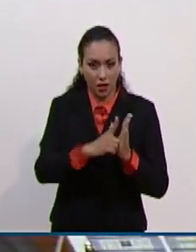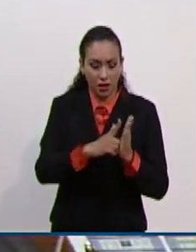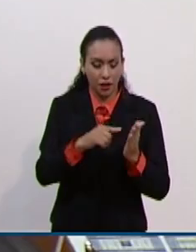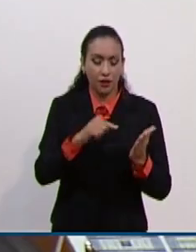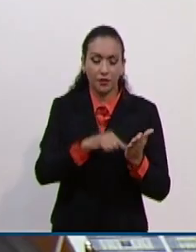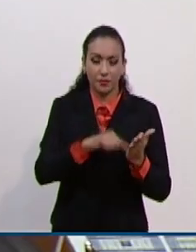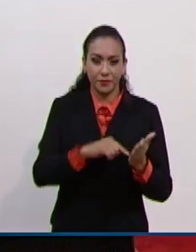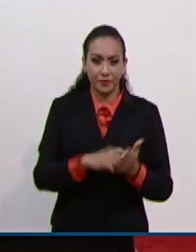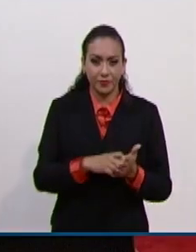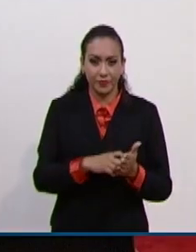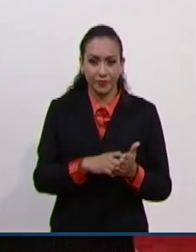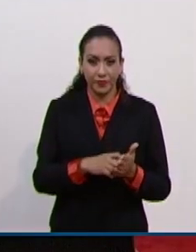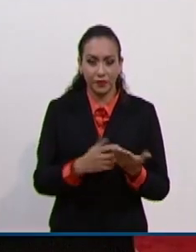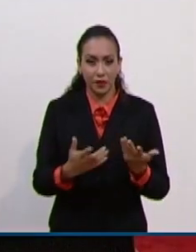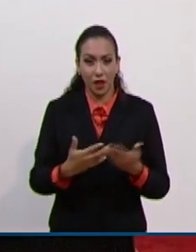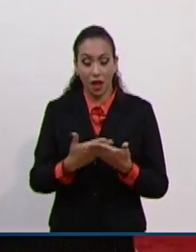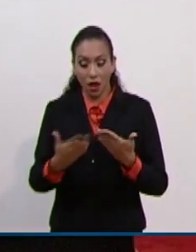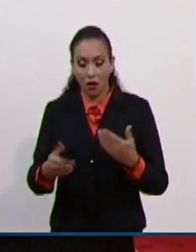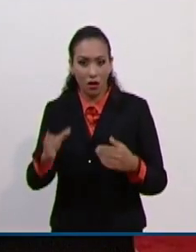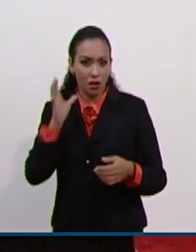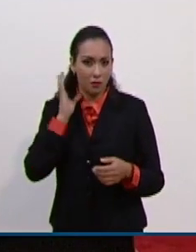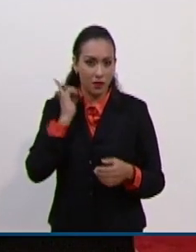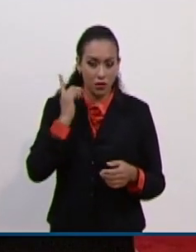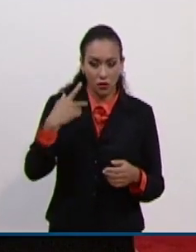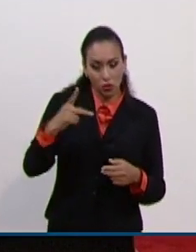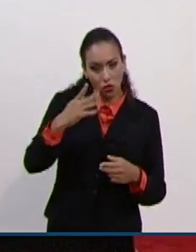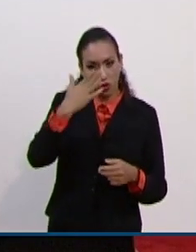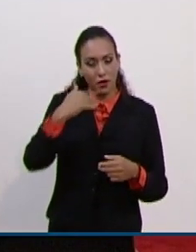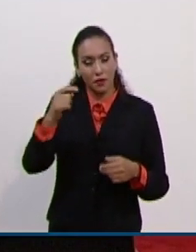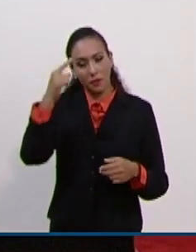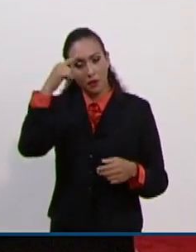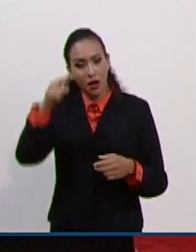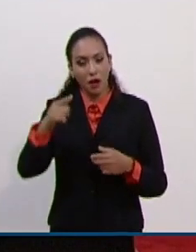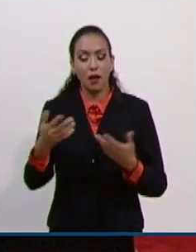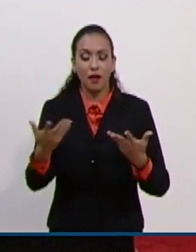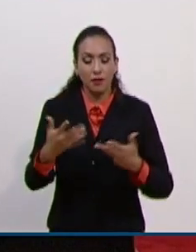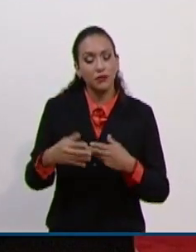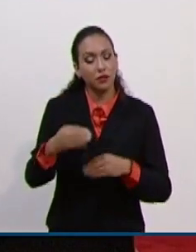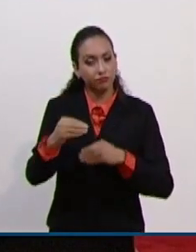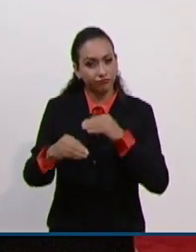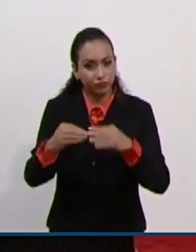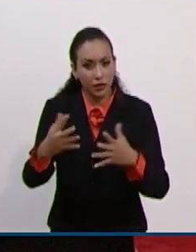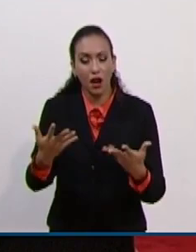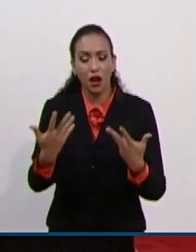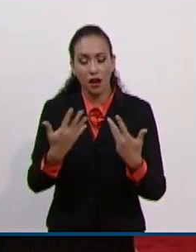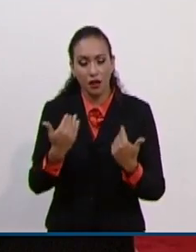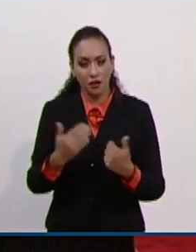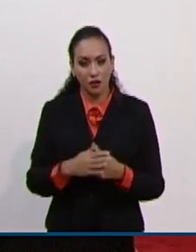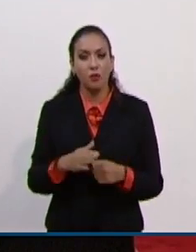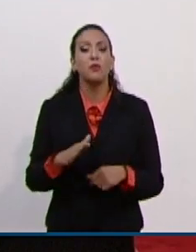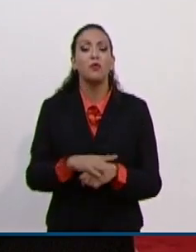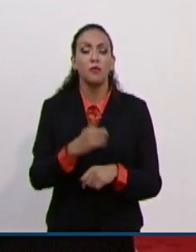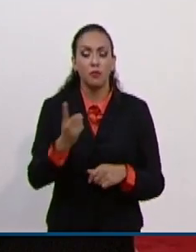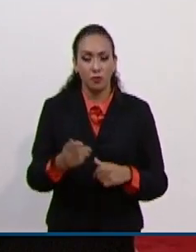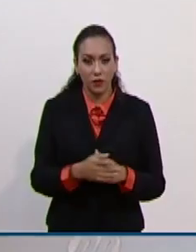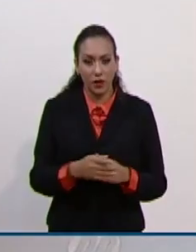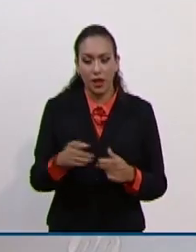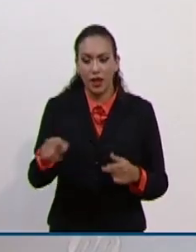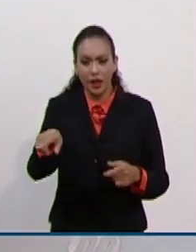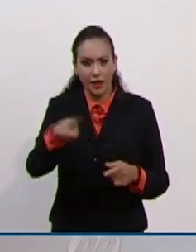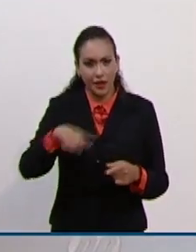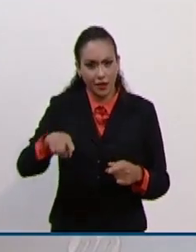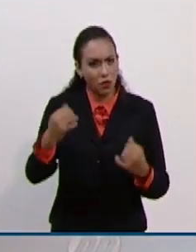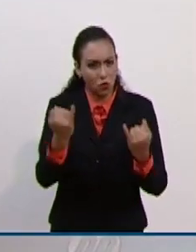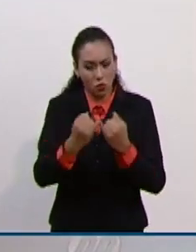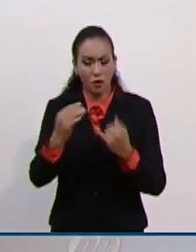no se merman las competencias de la Cámara de Diputados como instructor de los procedimientos de declaración de procedencia en esos casos, ni las del